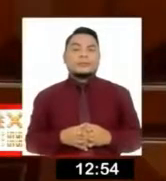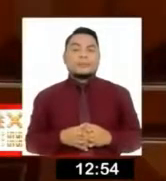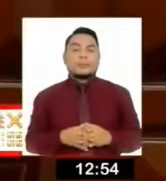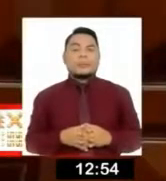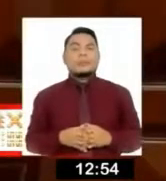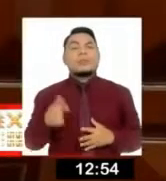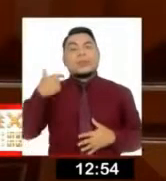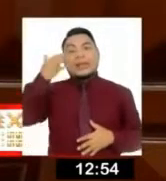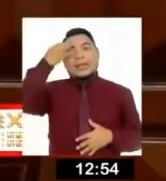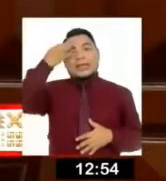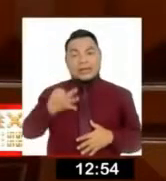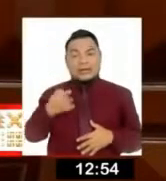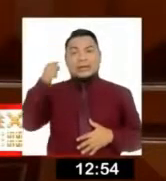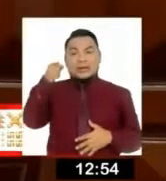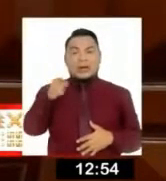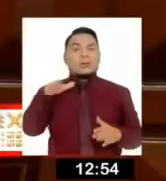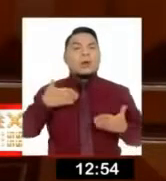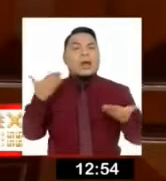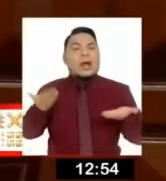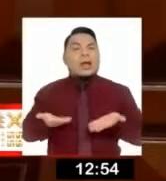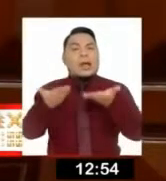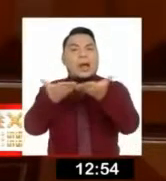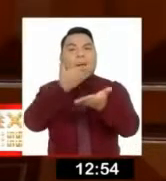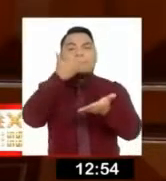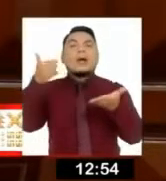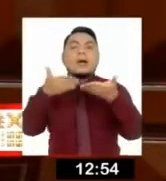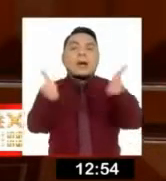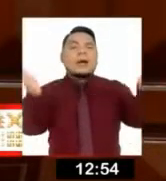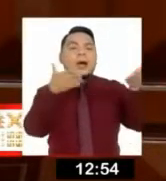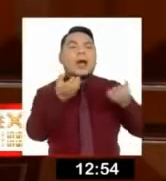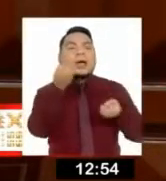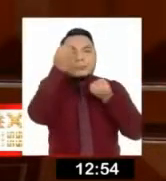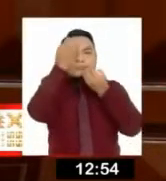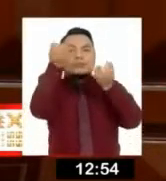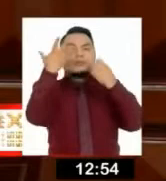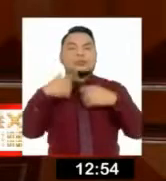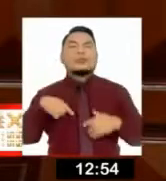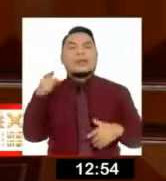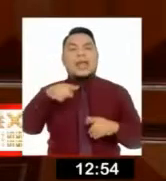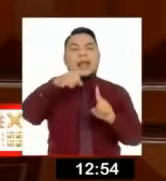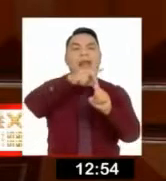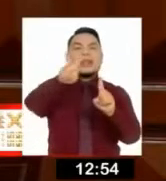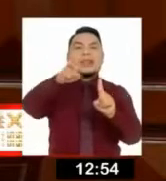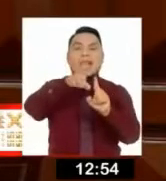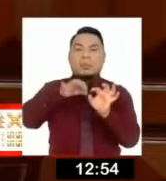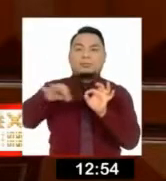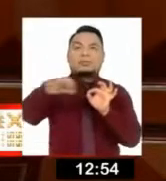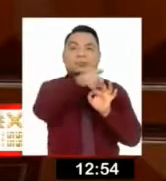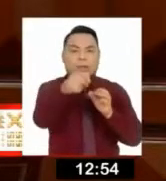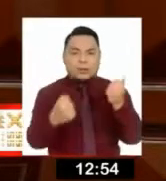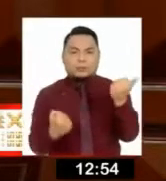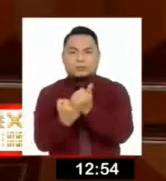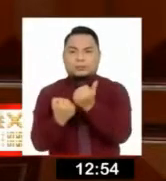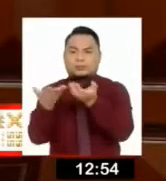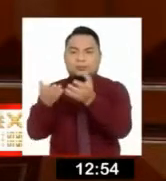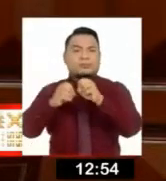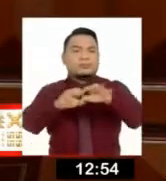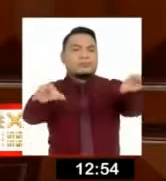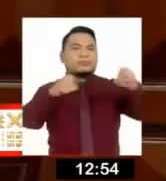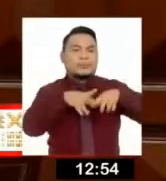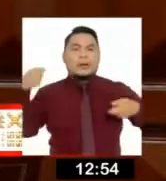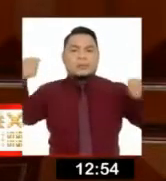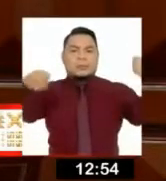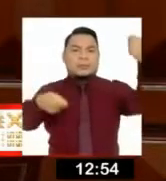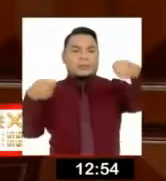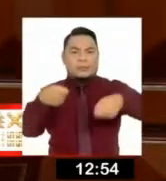Creemos que así podremos garantizar una mejor cobertura de la publicidad estatal y una correcta descentralización del gasto